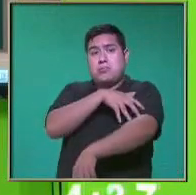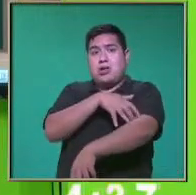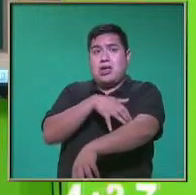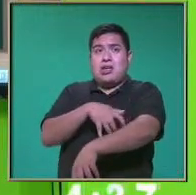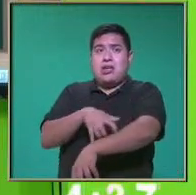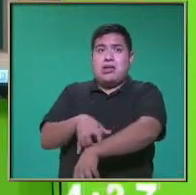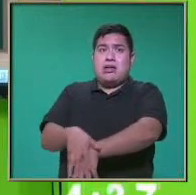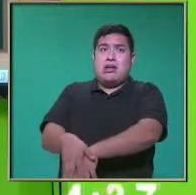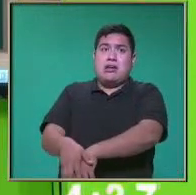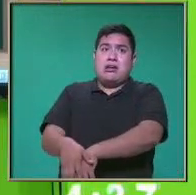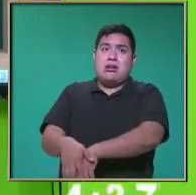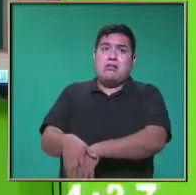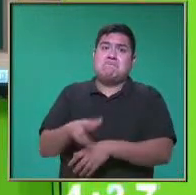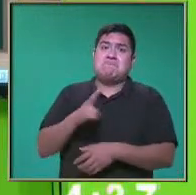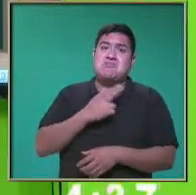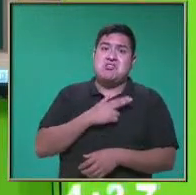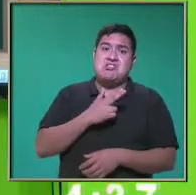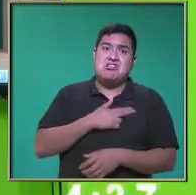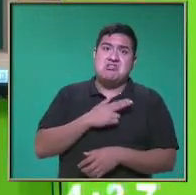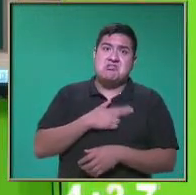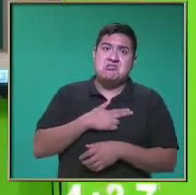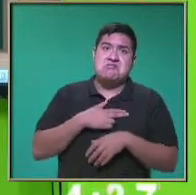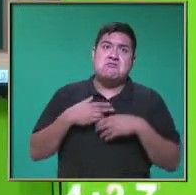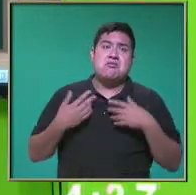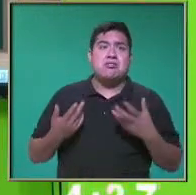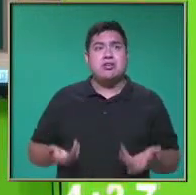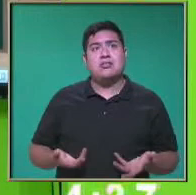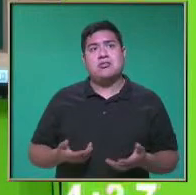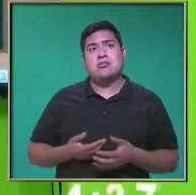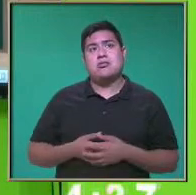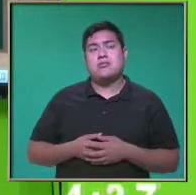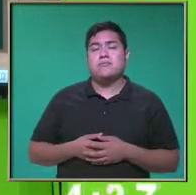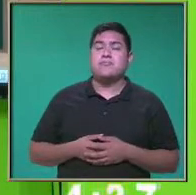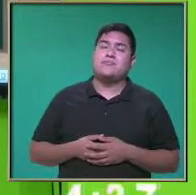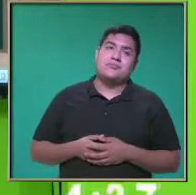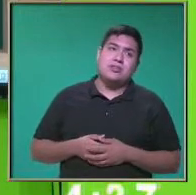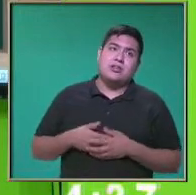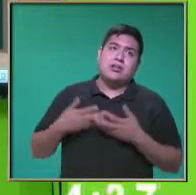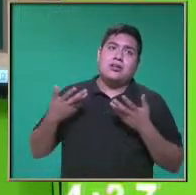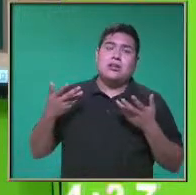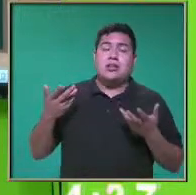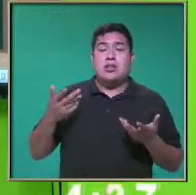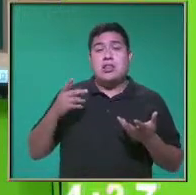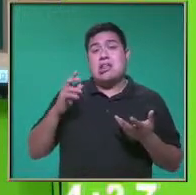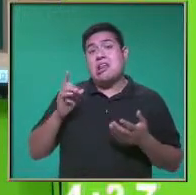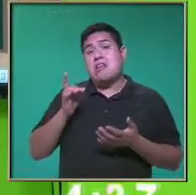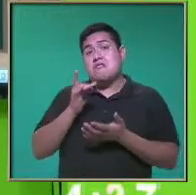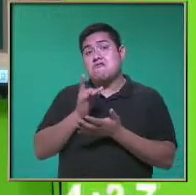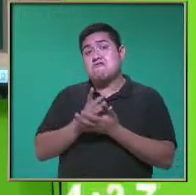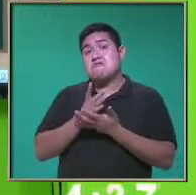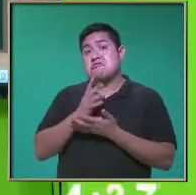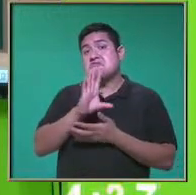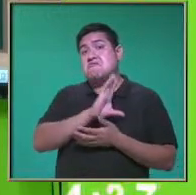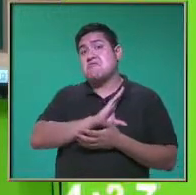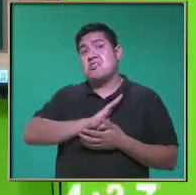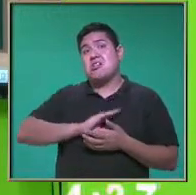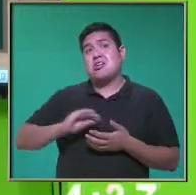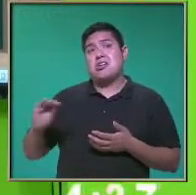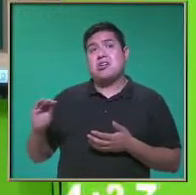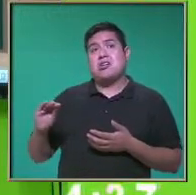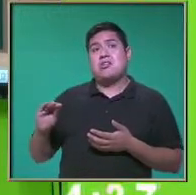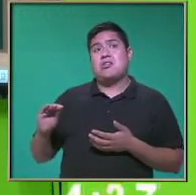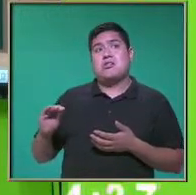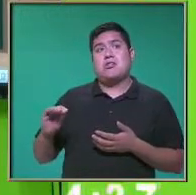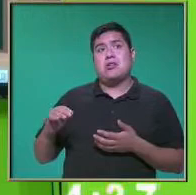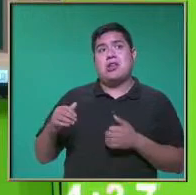completamente. He was the farmer's only son, and his help on the farm was essential. Era el único hijo del granjero y su ayuda en